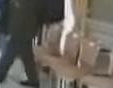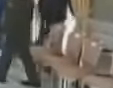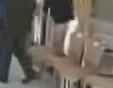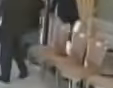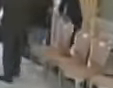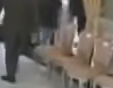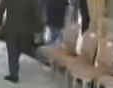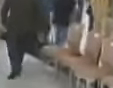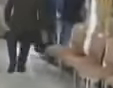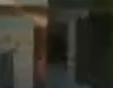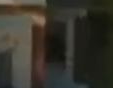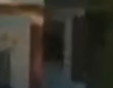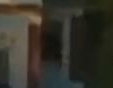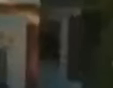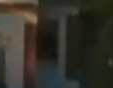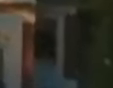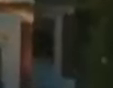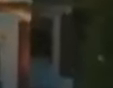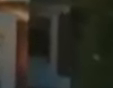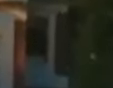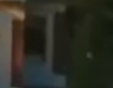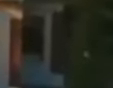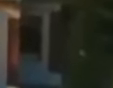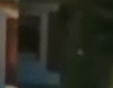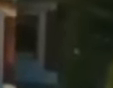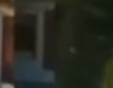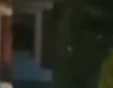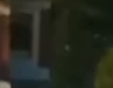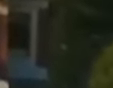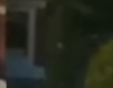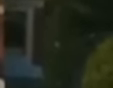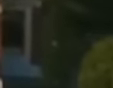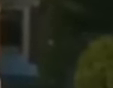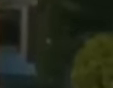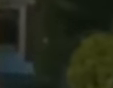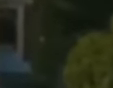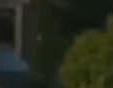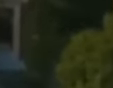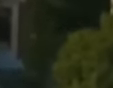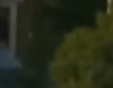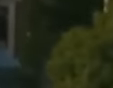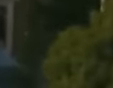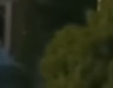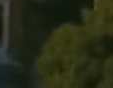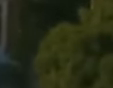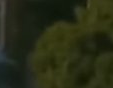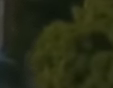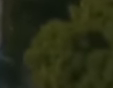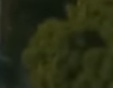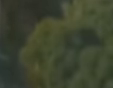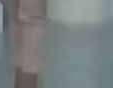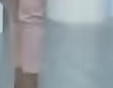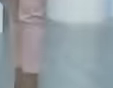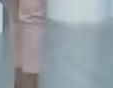y ha dicho el presidente Nicolás Maduro que han llegado nuevas inversiones a Venezuela. Aparte de la información, con ella devolvemos el contacto. Adelante.